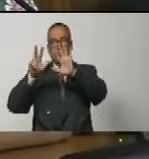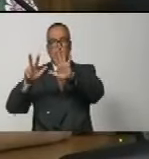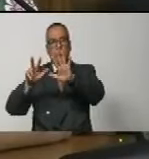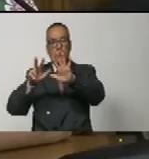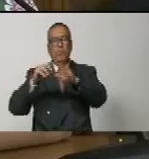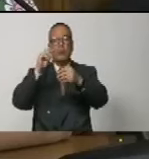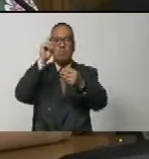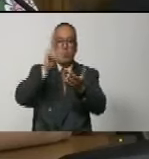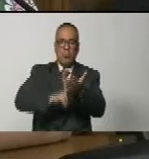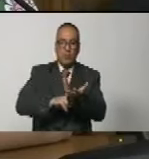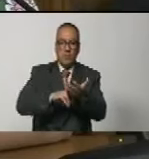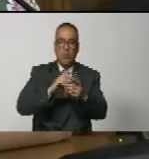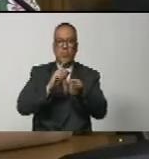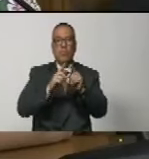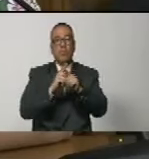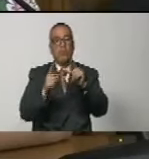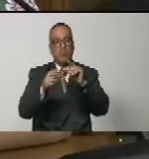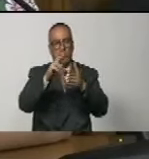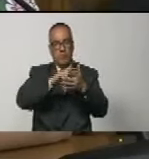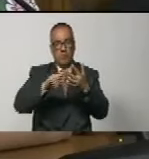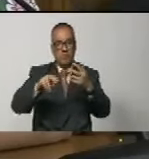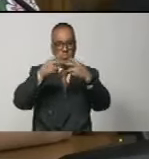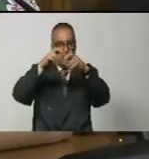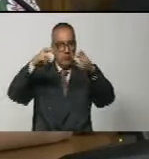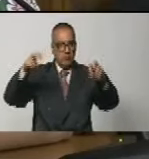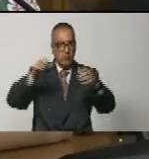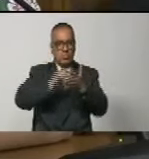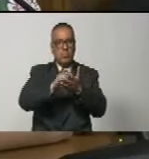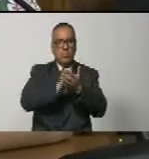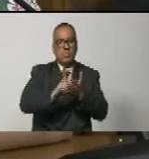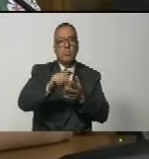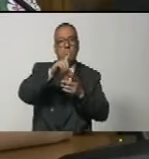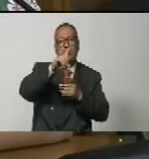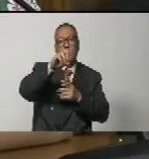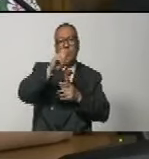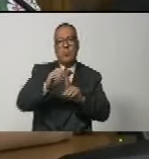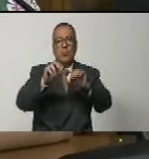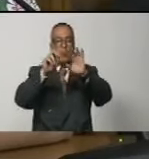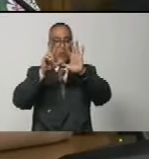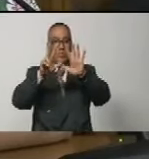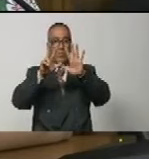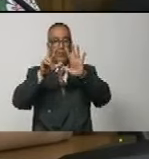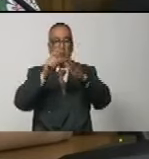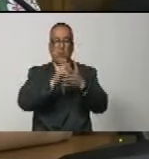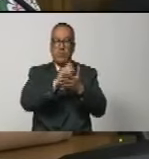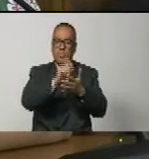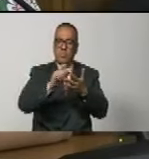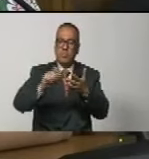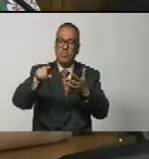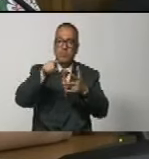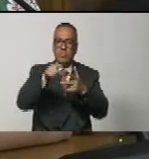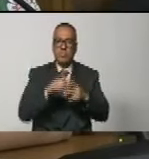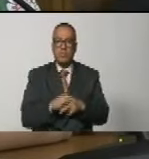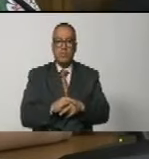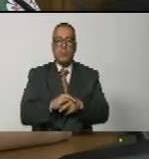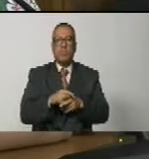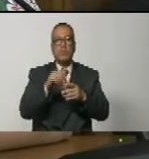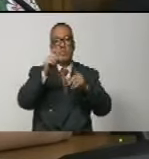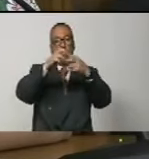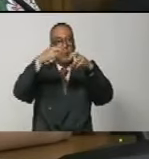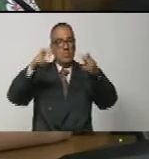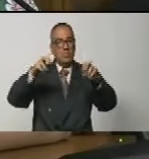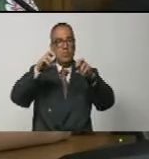248. Se sugiere aprobar con modificación la denominación del epígrafe del artículo 108, el cual queda redactado en los siguientes términos.